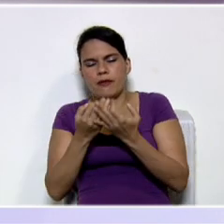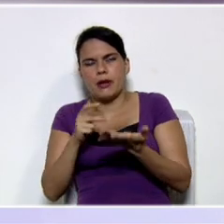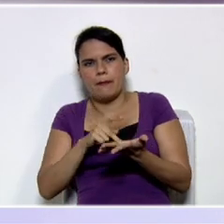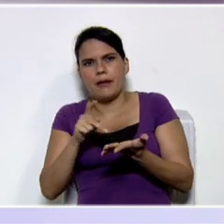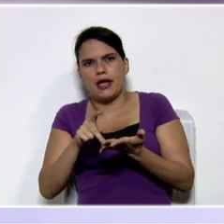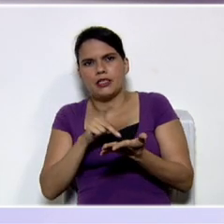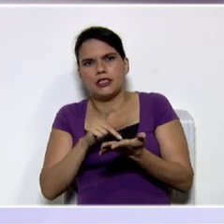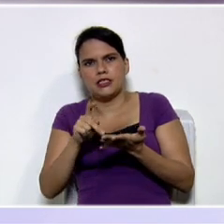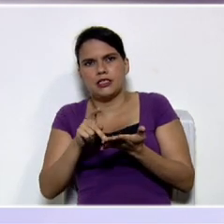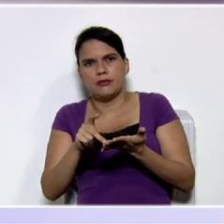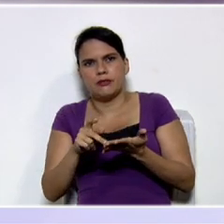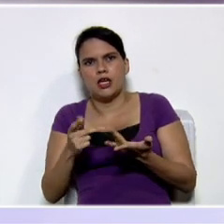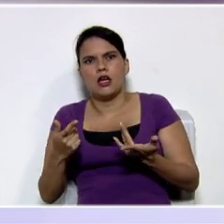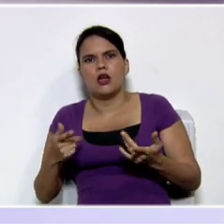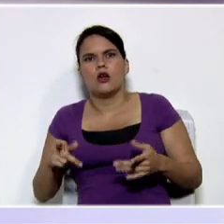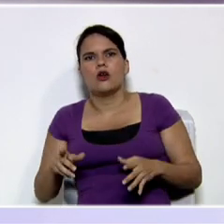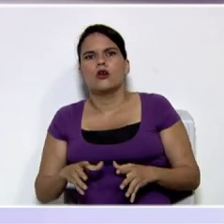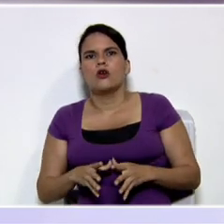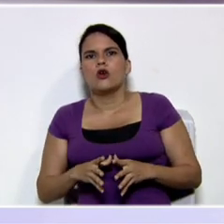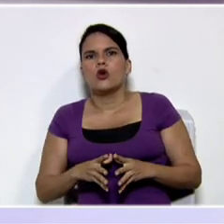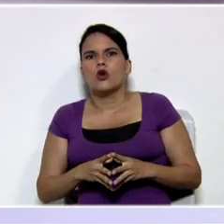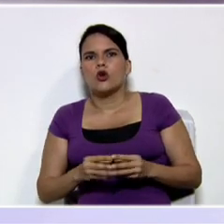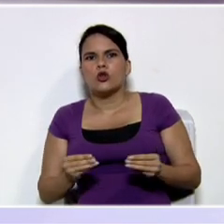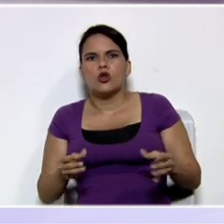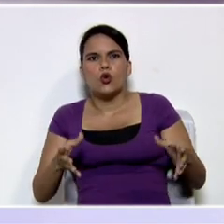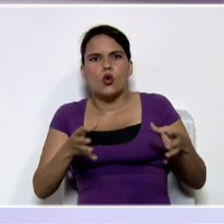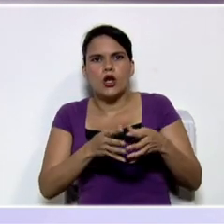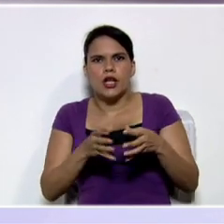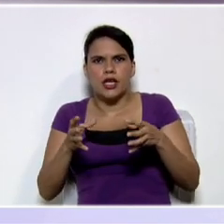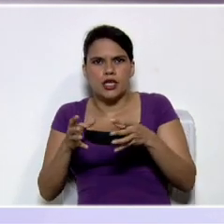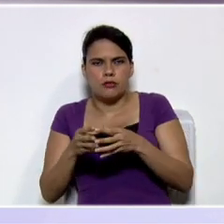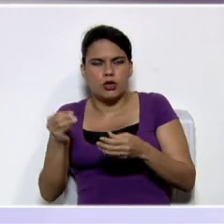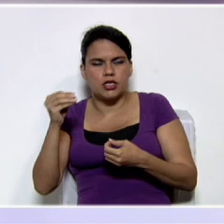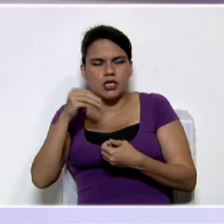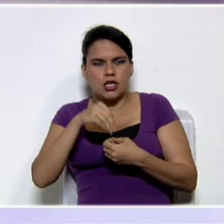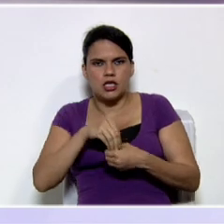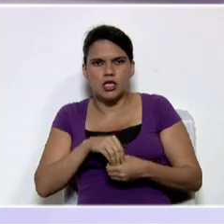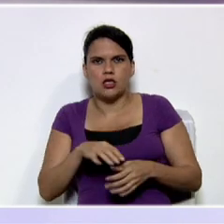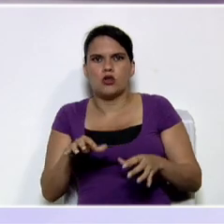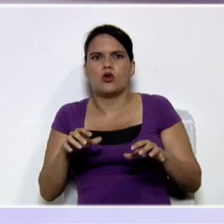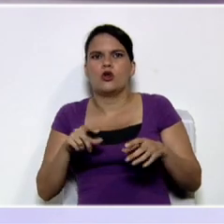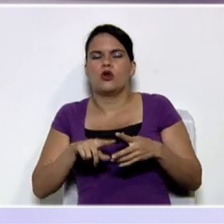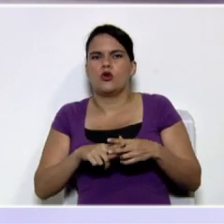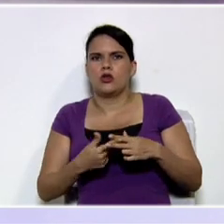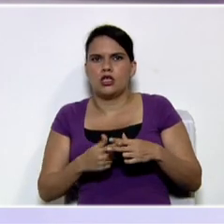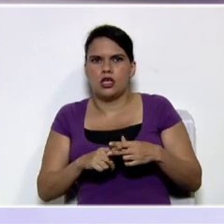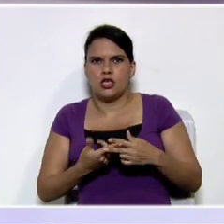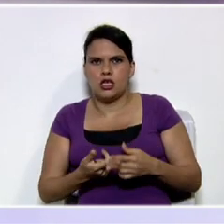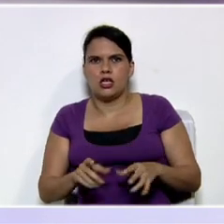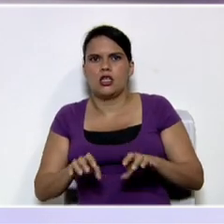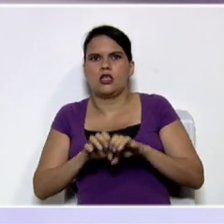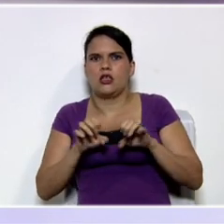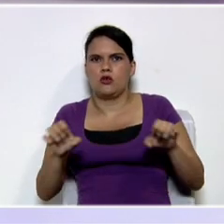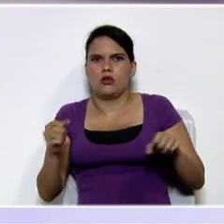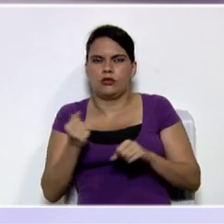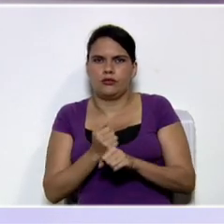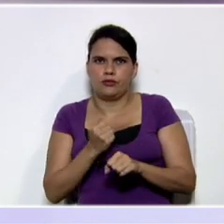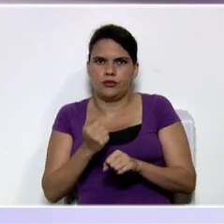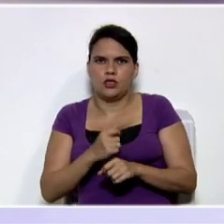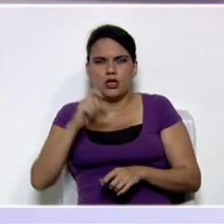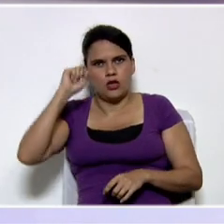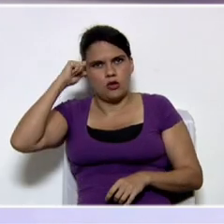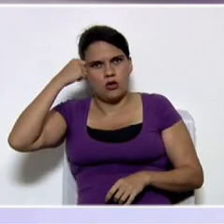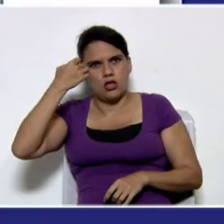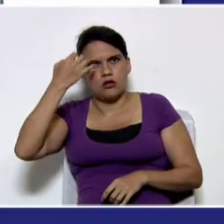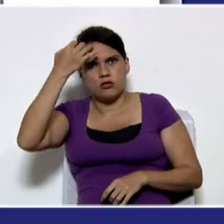manera activa con, por supuesto, el equipo que se encuentra en los talleres de educación laboral. Recordando siempre lo